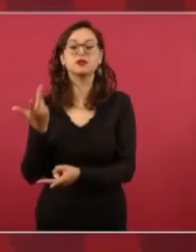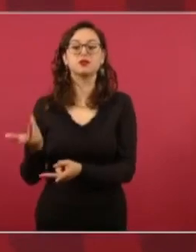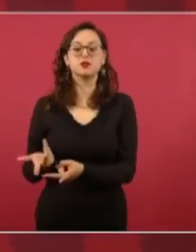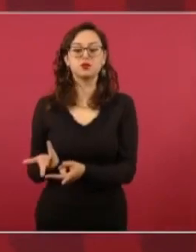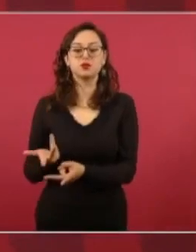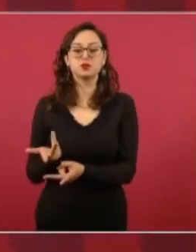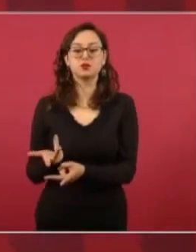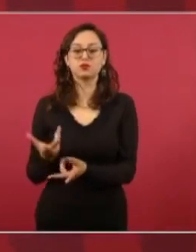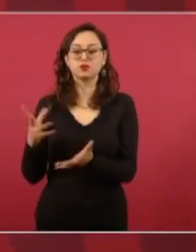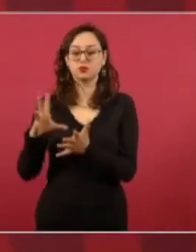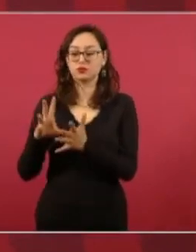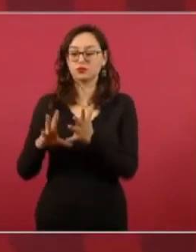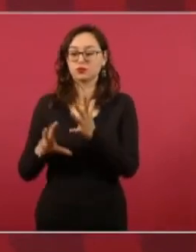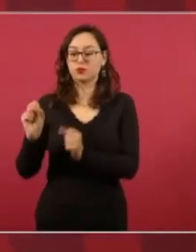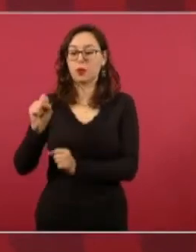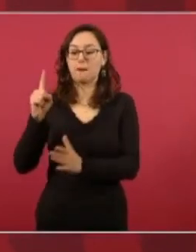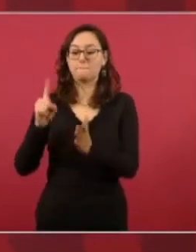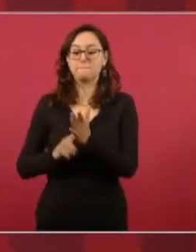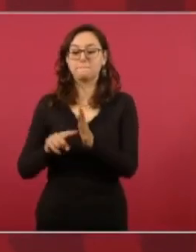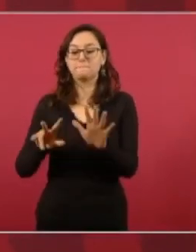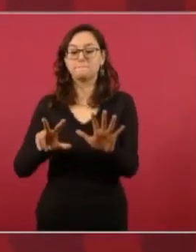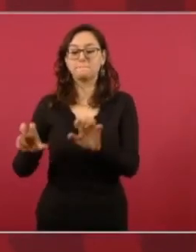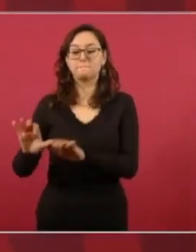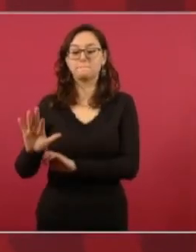aprobaron la Constitución de